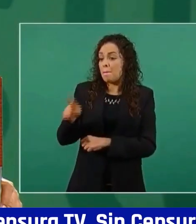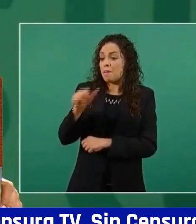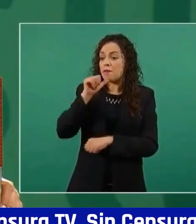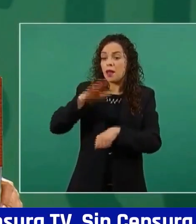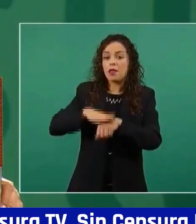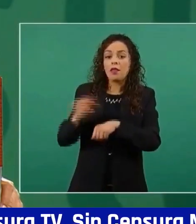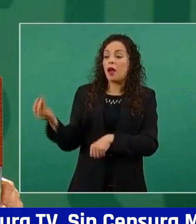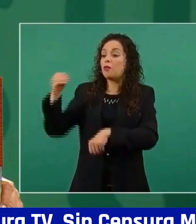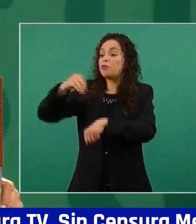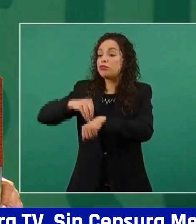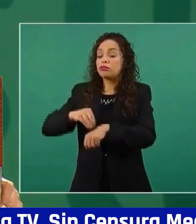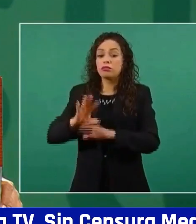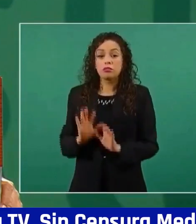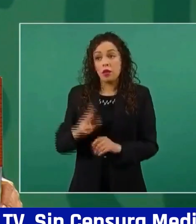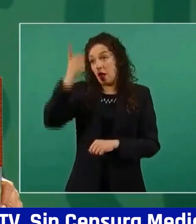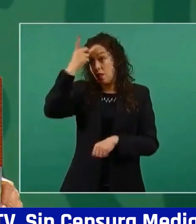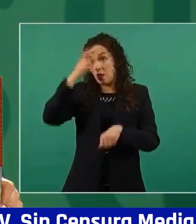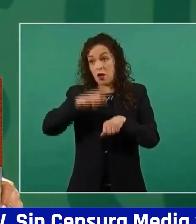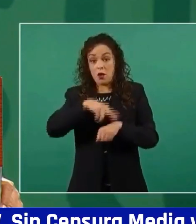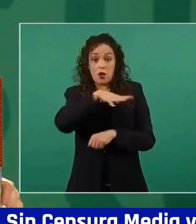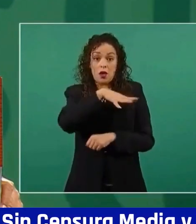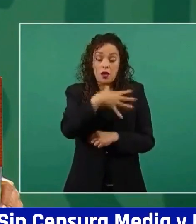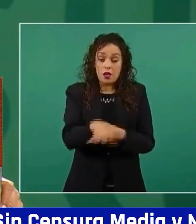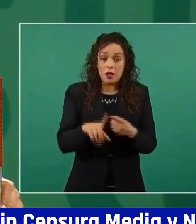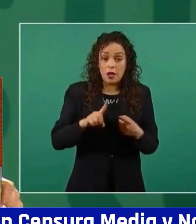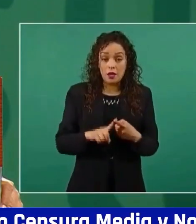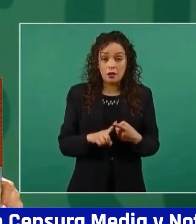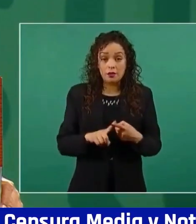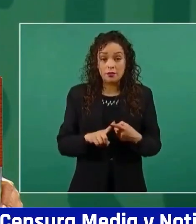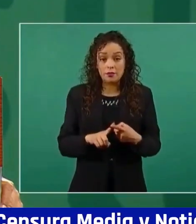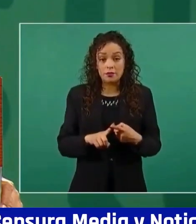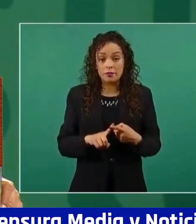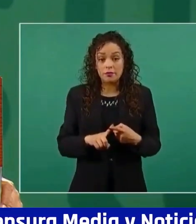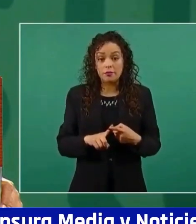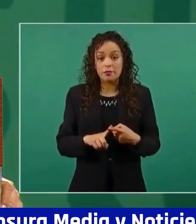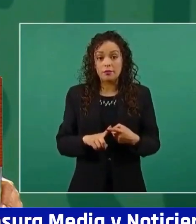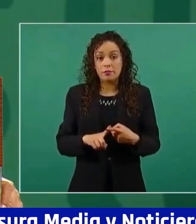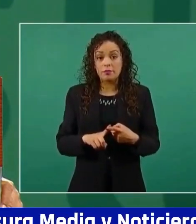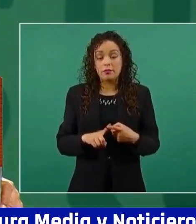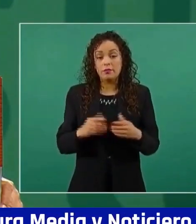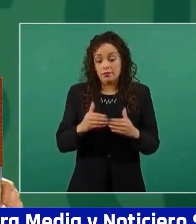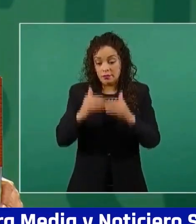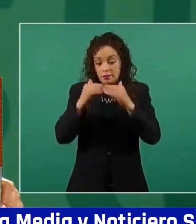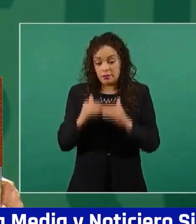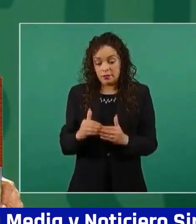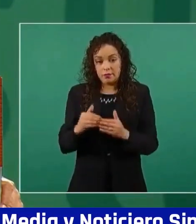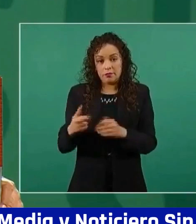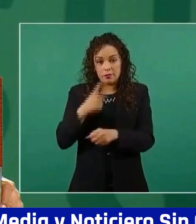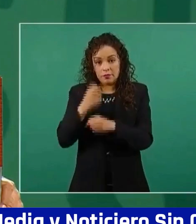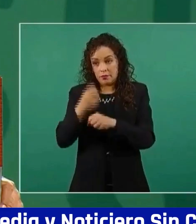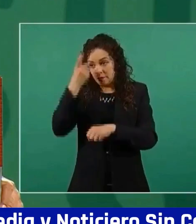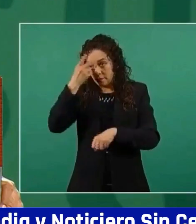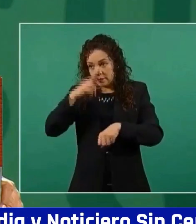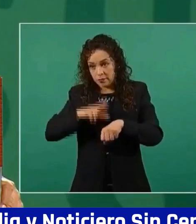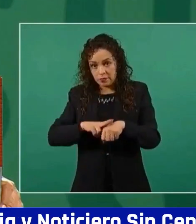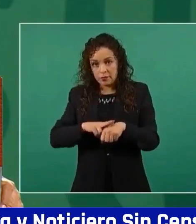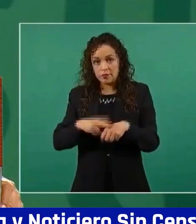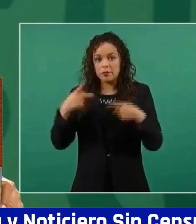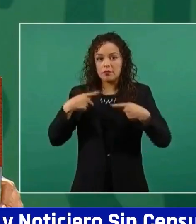Un director general con sus subdirectores,